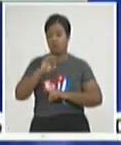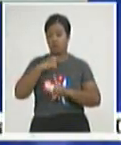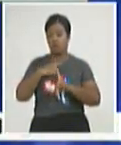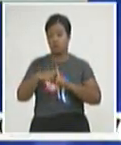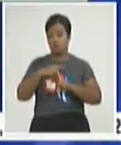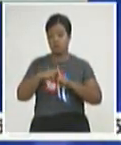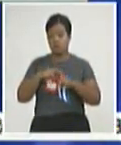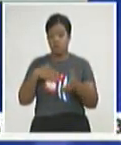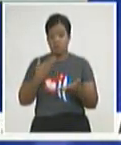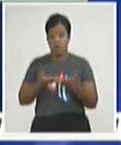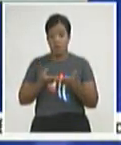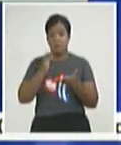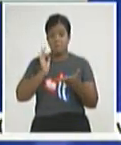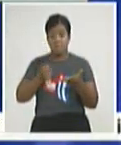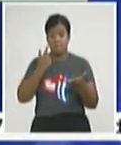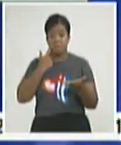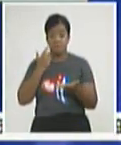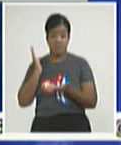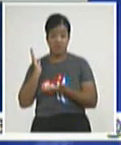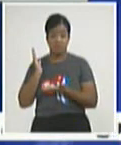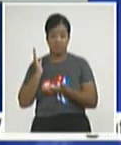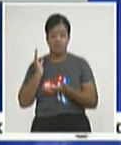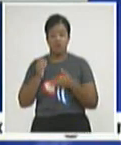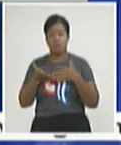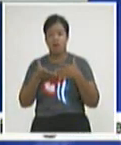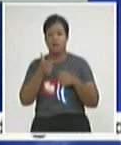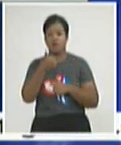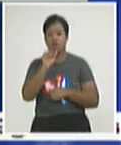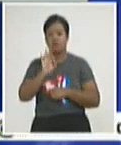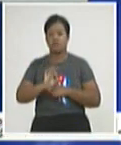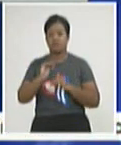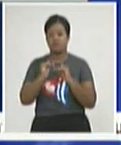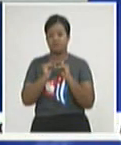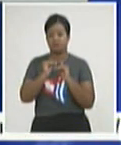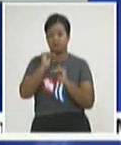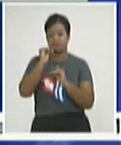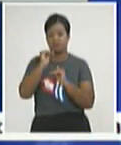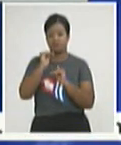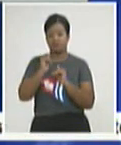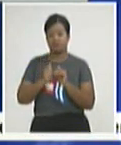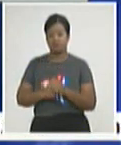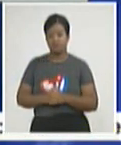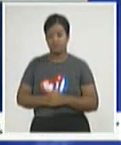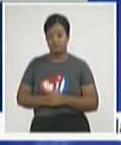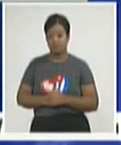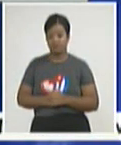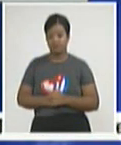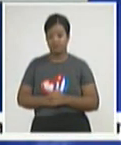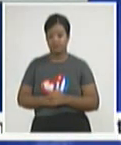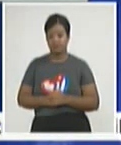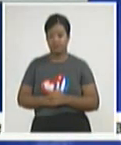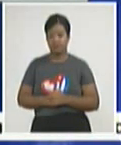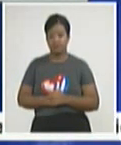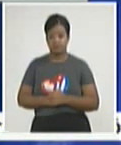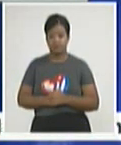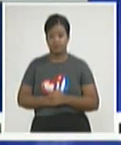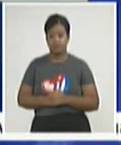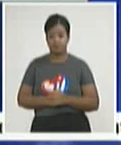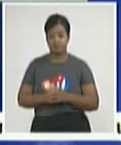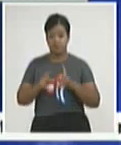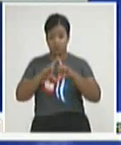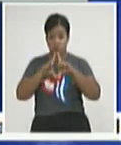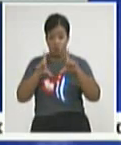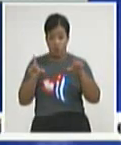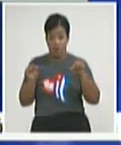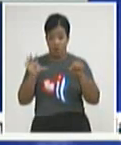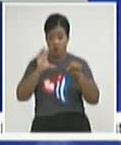las muestras analizadas superiores al 10%. Gracias. Ahí tenemos el gráfico. Todas las provincias con